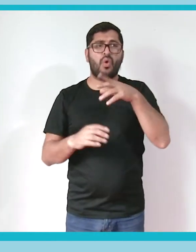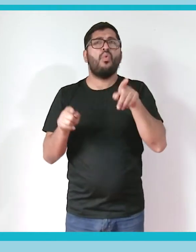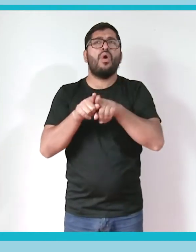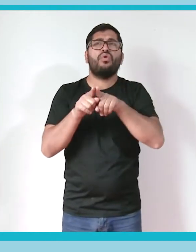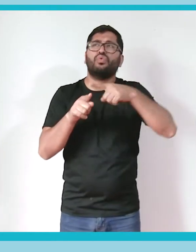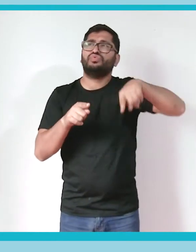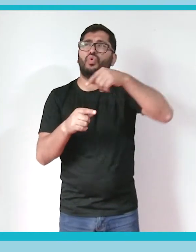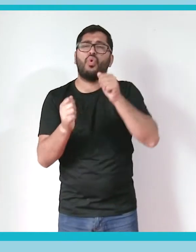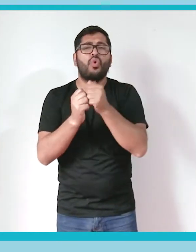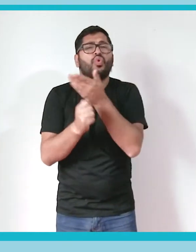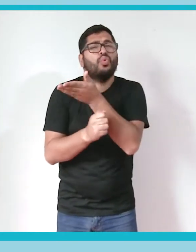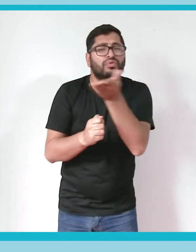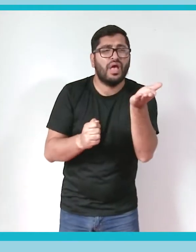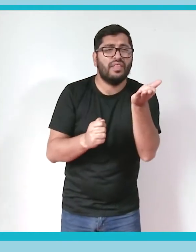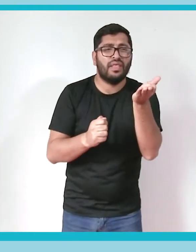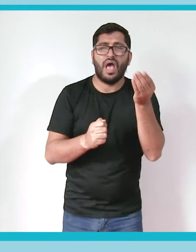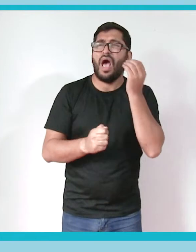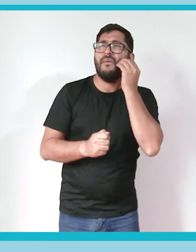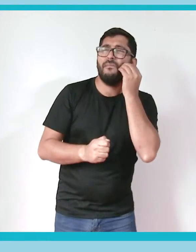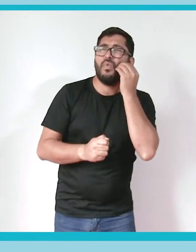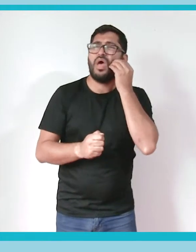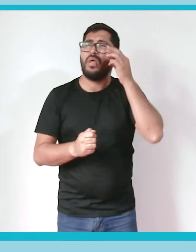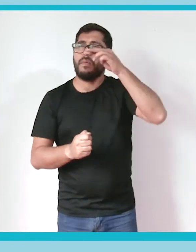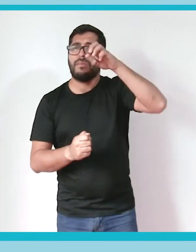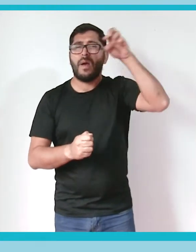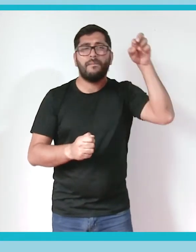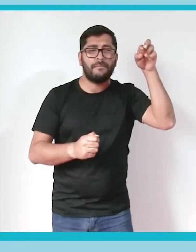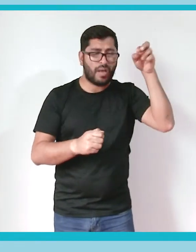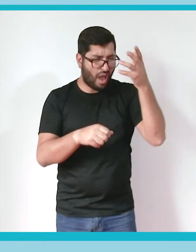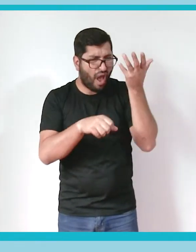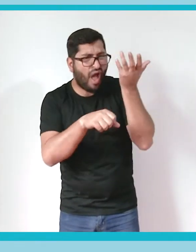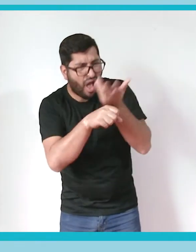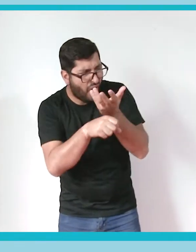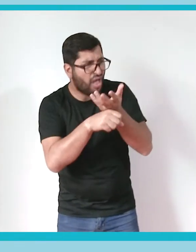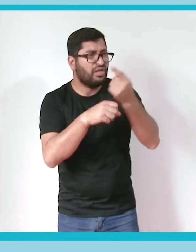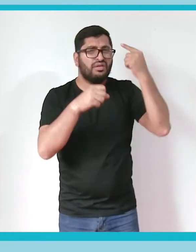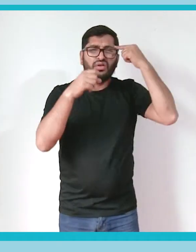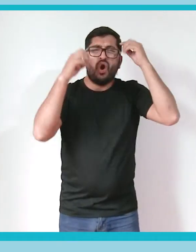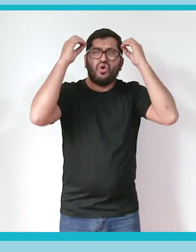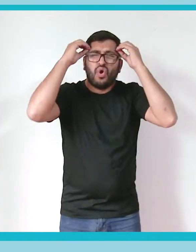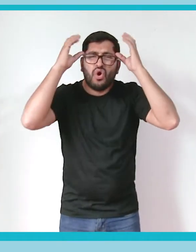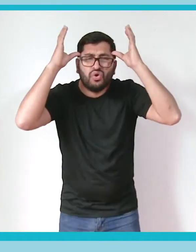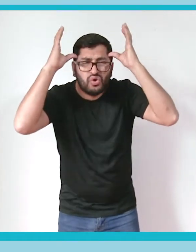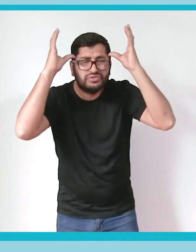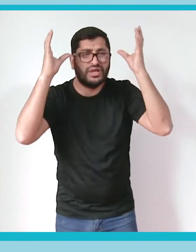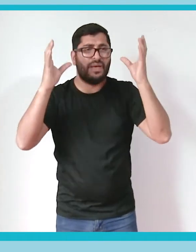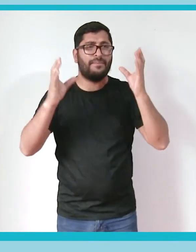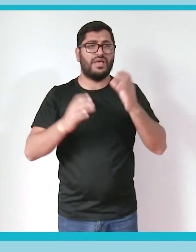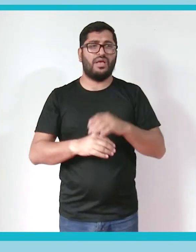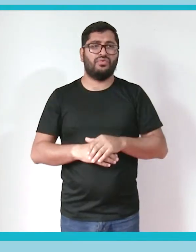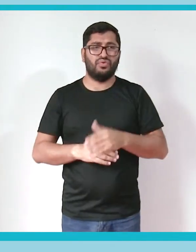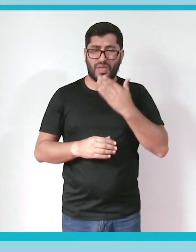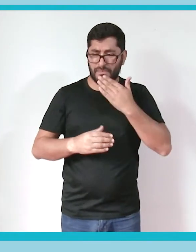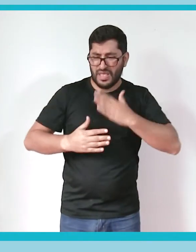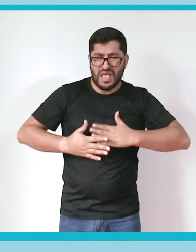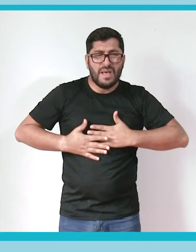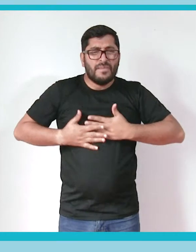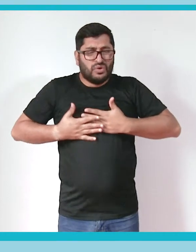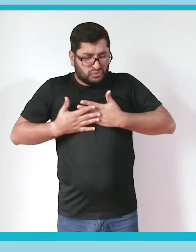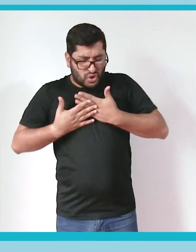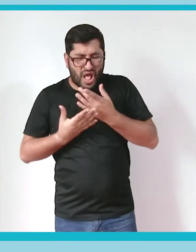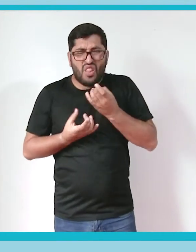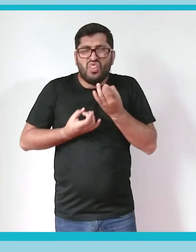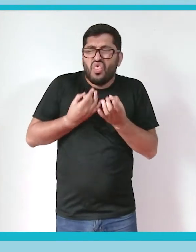investigan entre sus abuelos, entre sus parientes, van a encontrar una riqueza de conocimientos. En